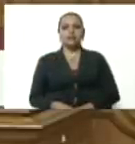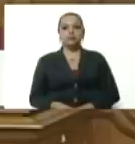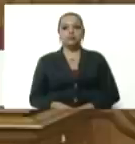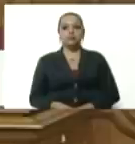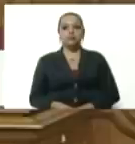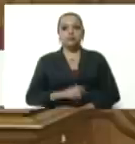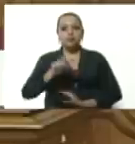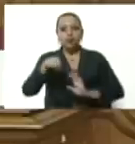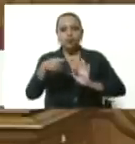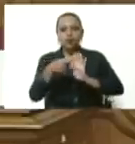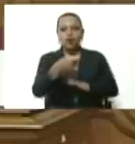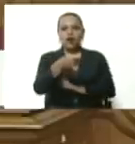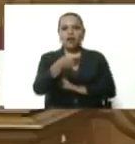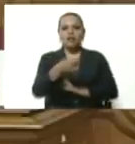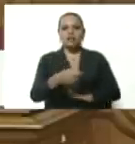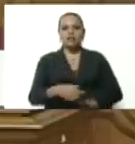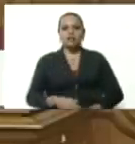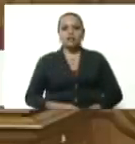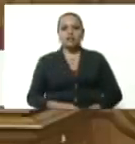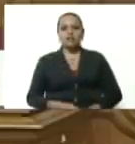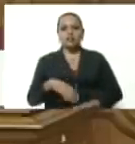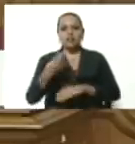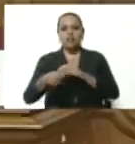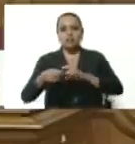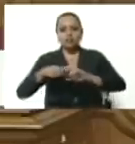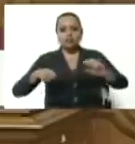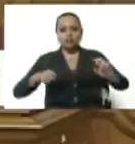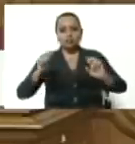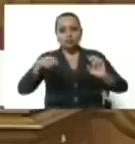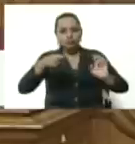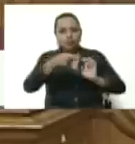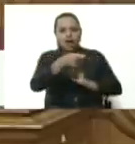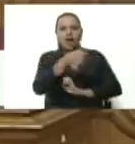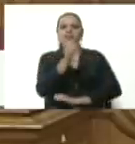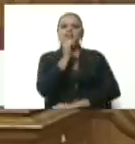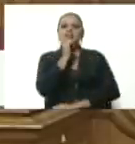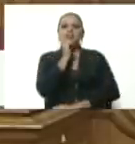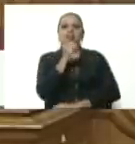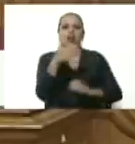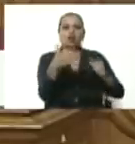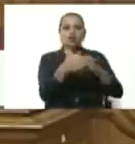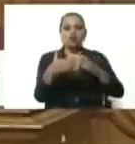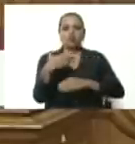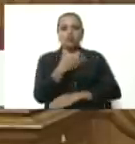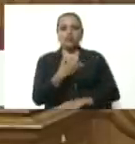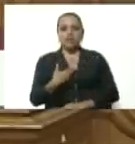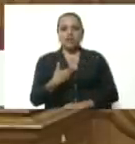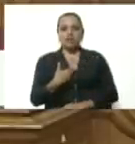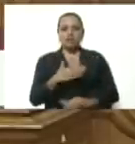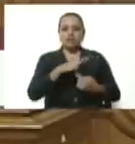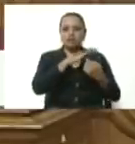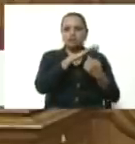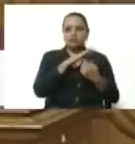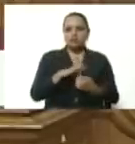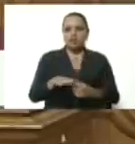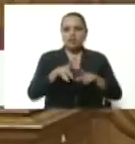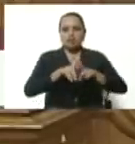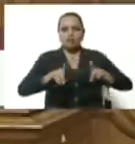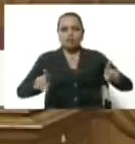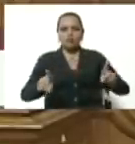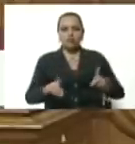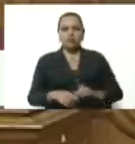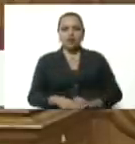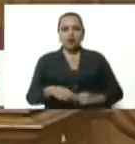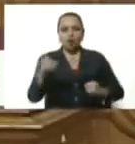Estocada a fondo, estocada, eso es con la bayoneta. ¿A quién? A los que quieren imponer su democracia con